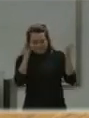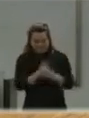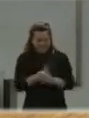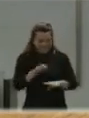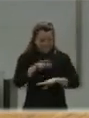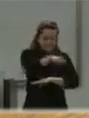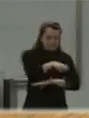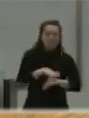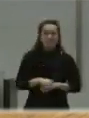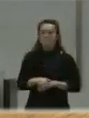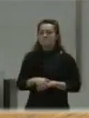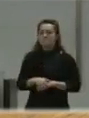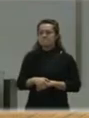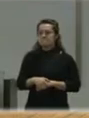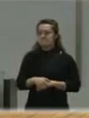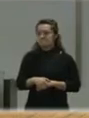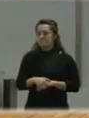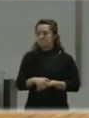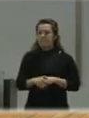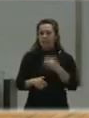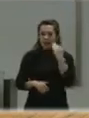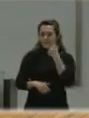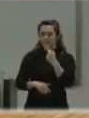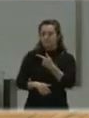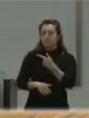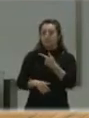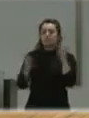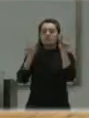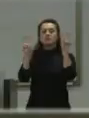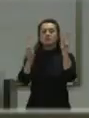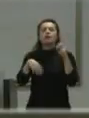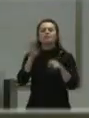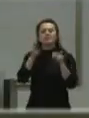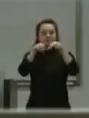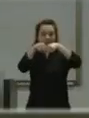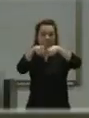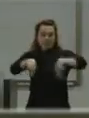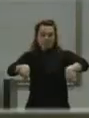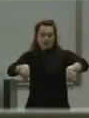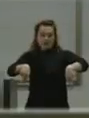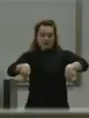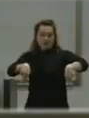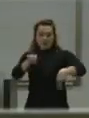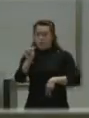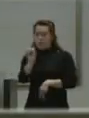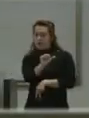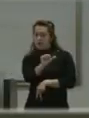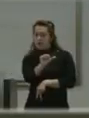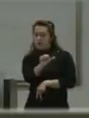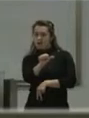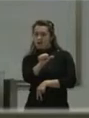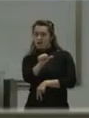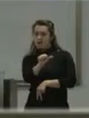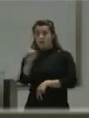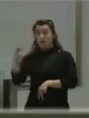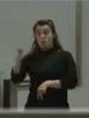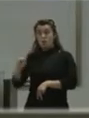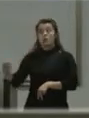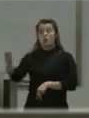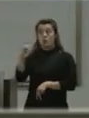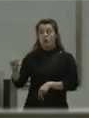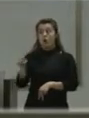dentro de estos temas siempre trabajamos también el tema de género no Aunque hay hombres que